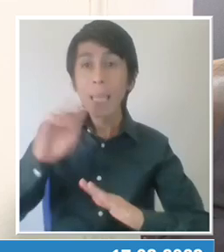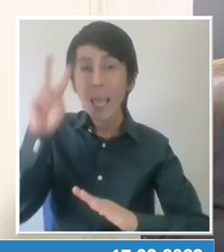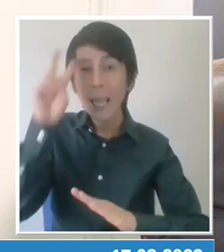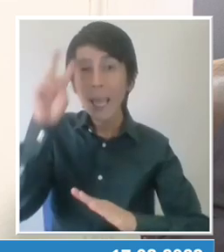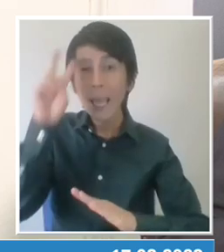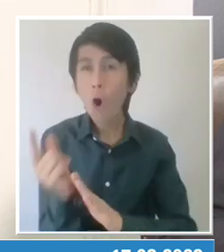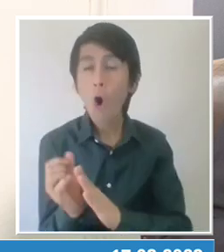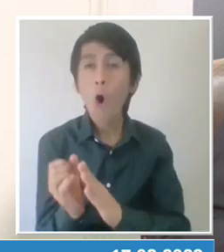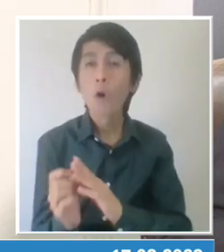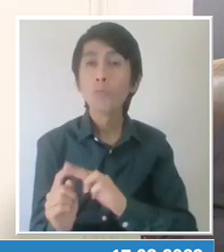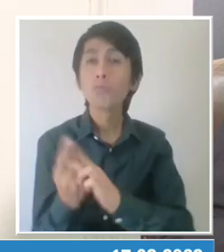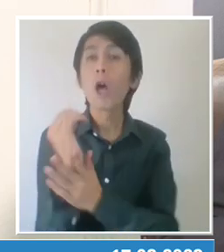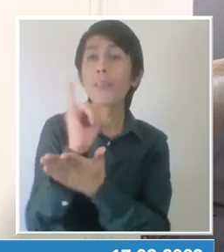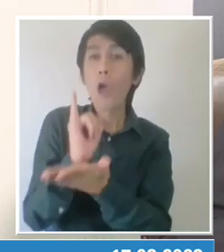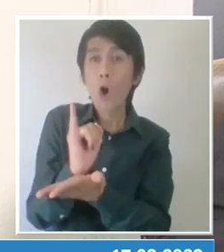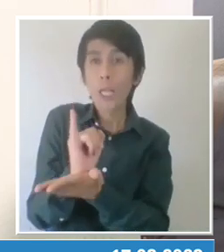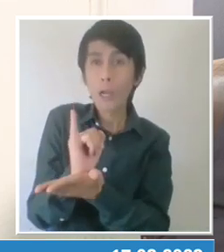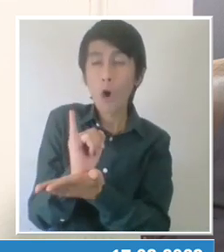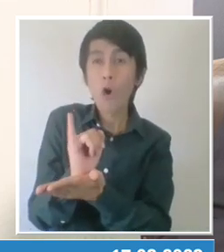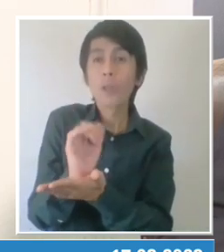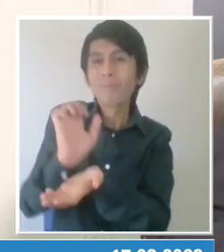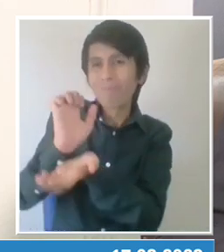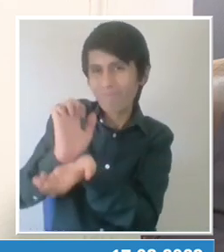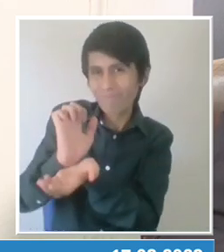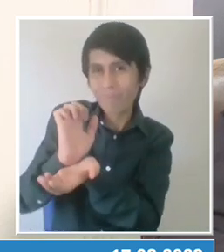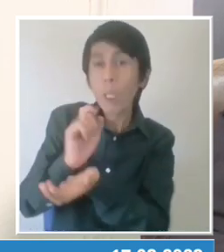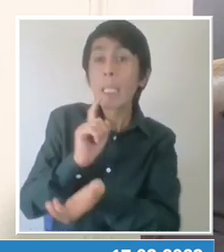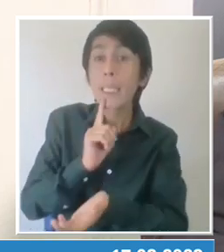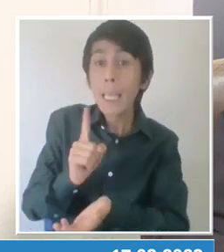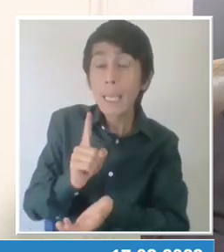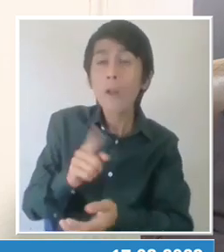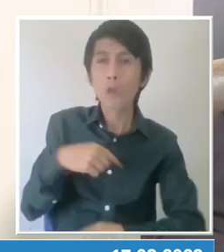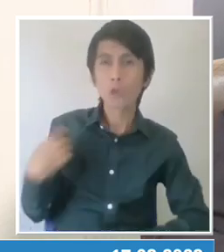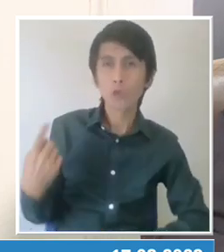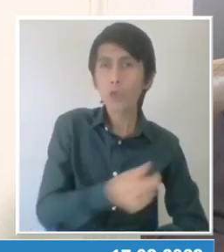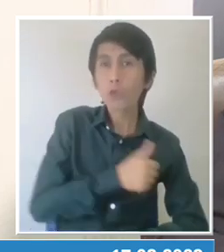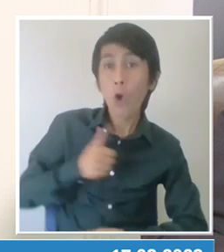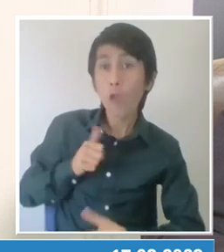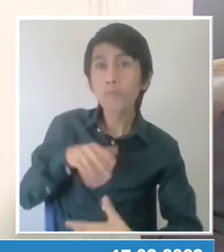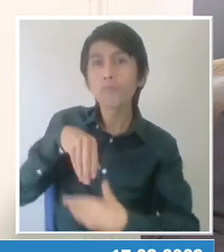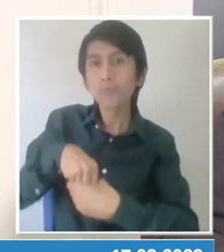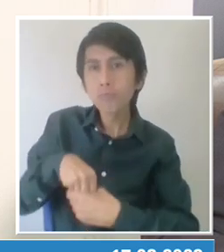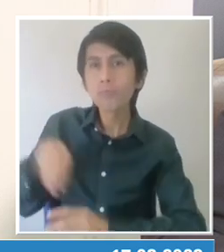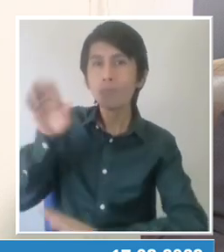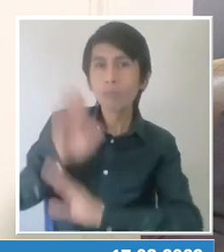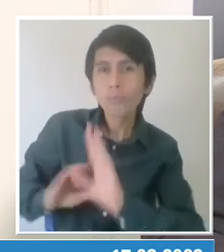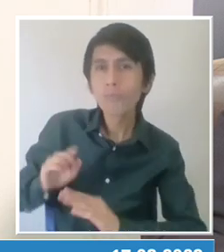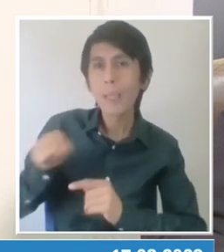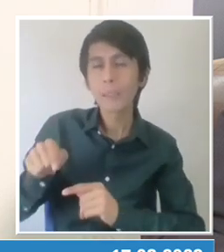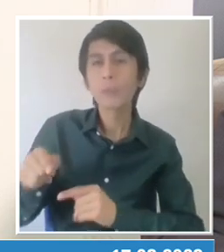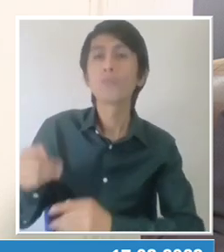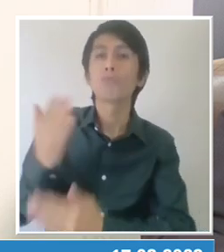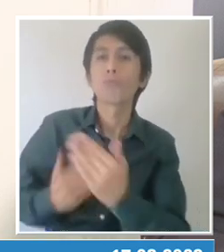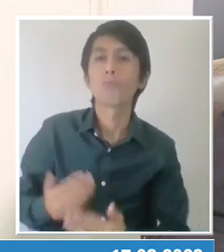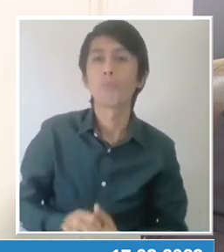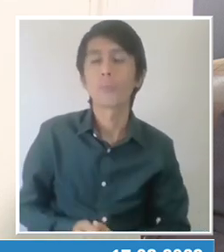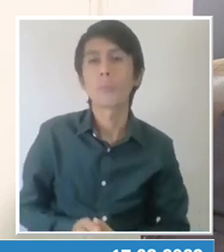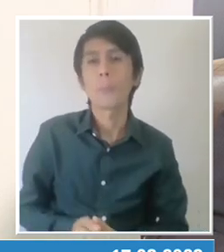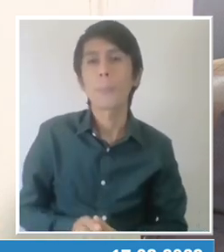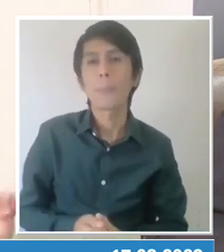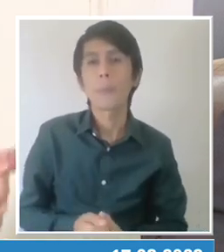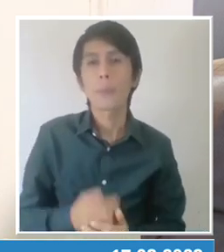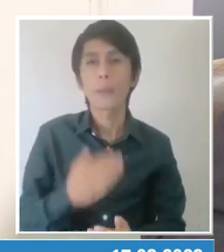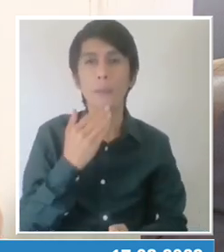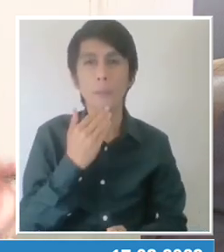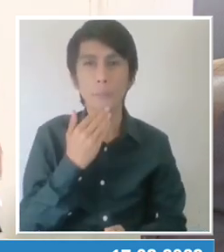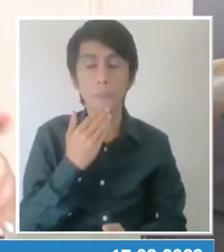por todos nosotros, no solo con impuestos, sino que de tantas otras maneras. Y el Estado está al servicio de la persona humana. Pero